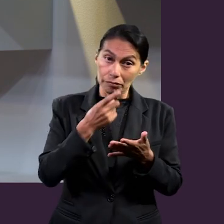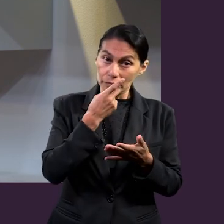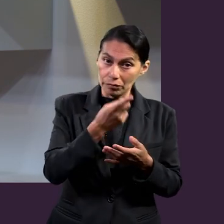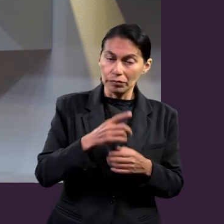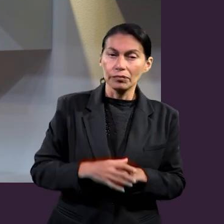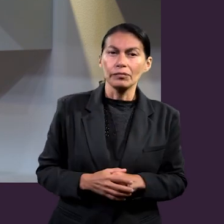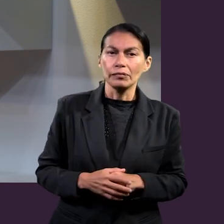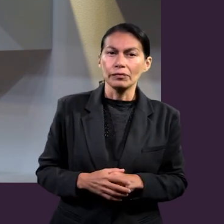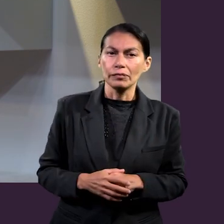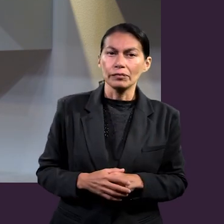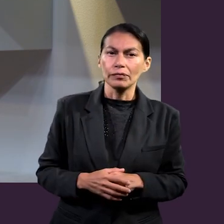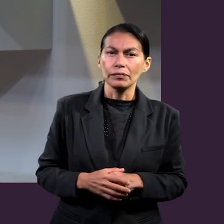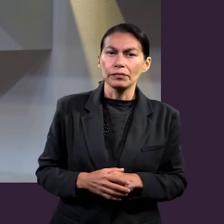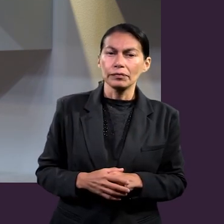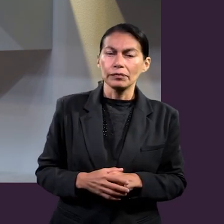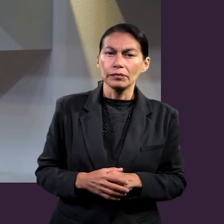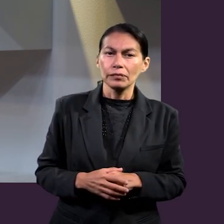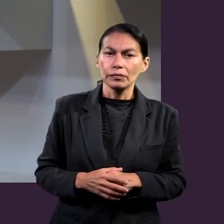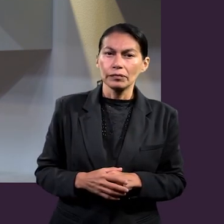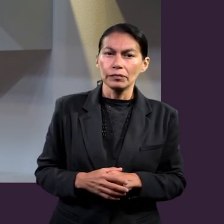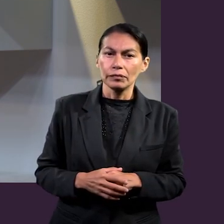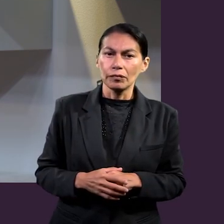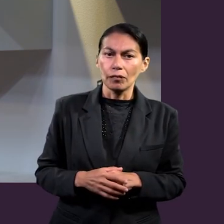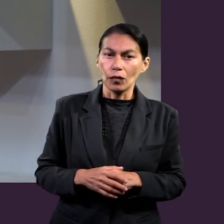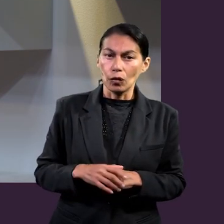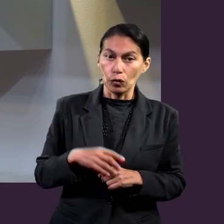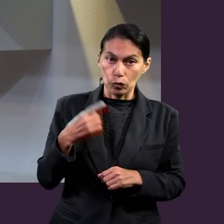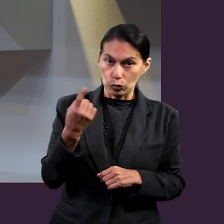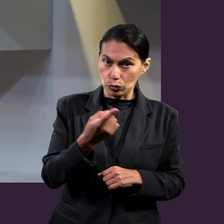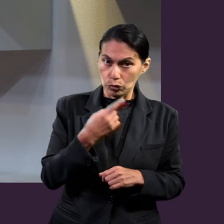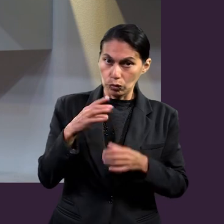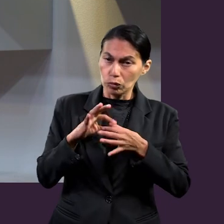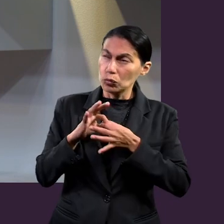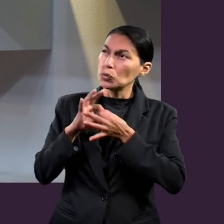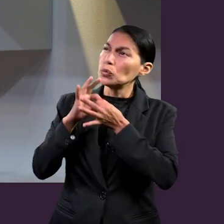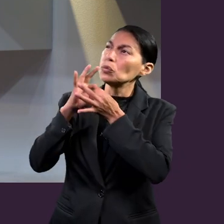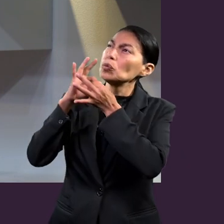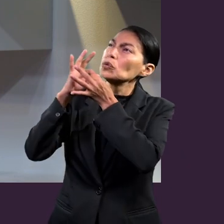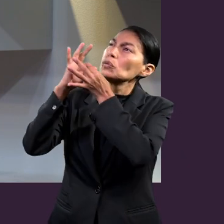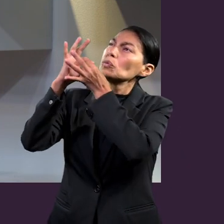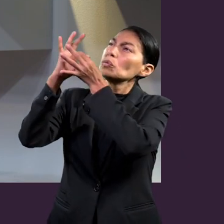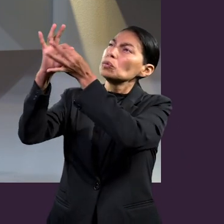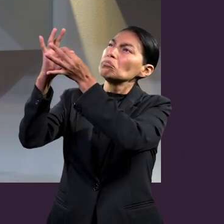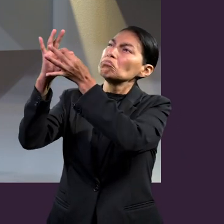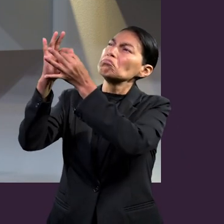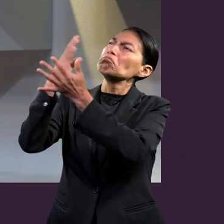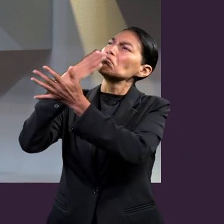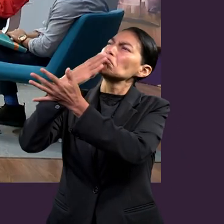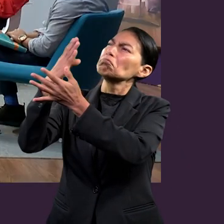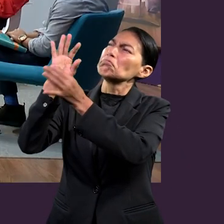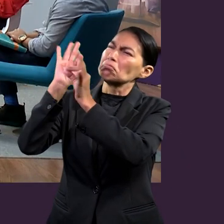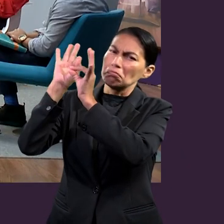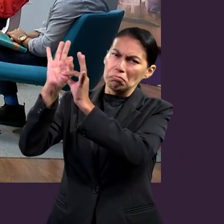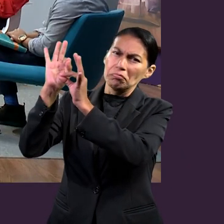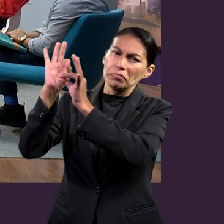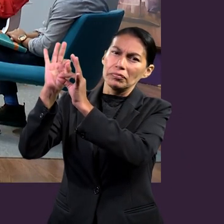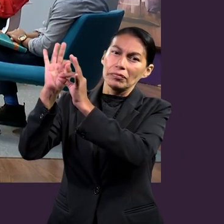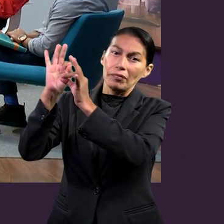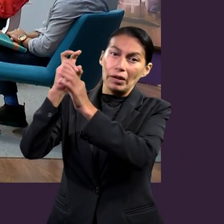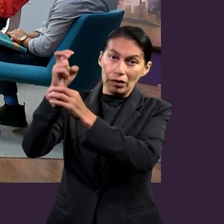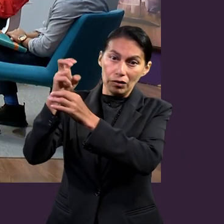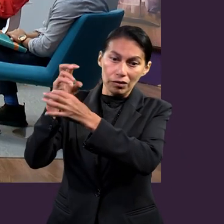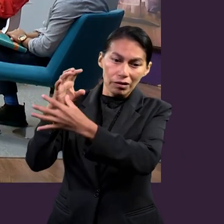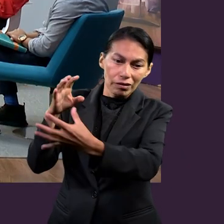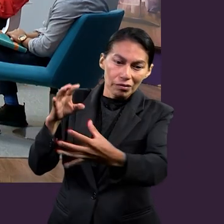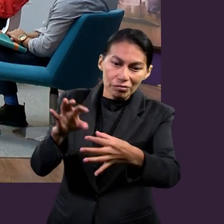las lecciones, en el momento anterior, cuando uno está en Cristo, entonces todas esas